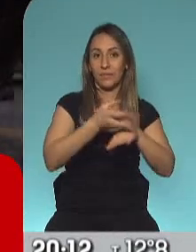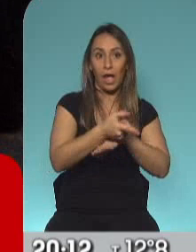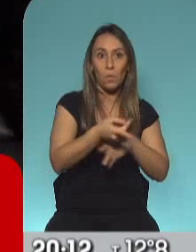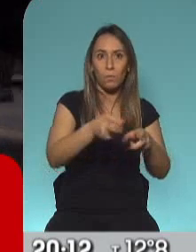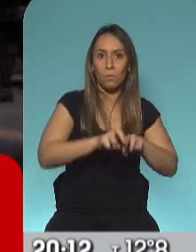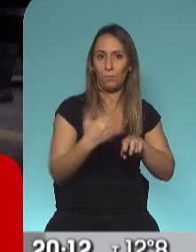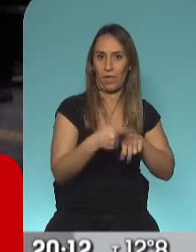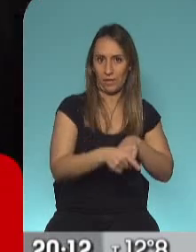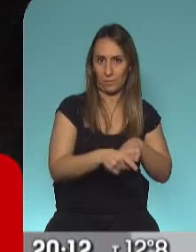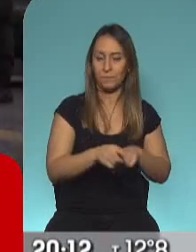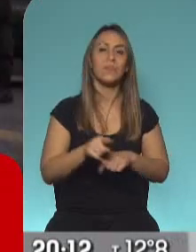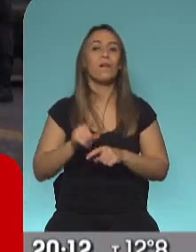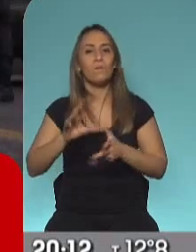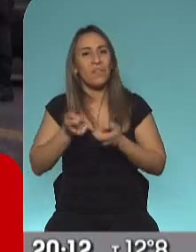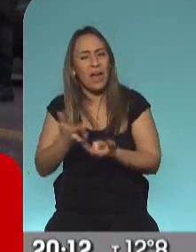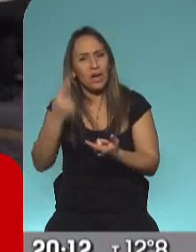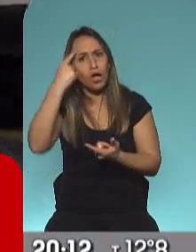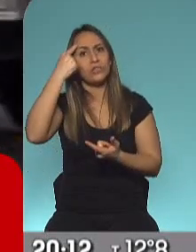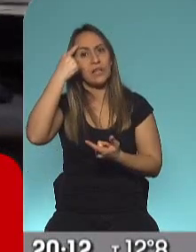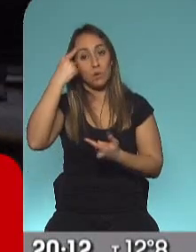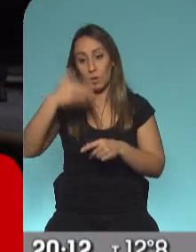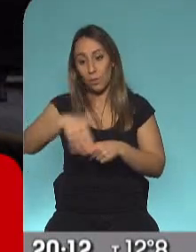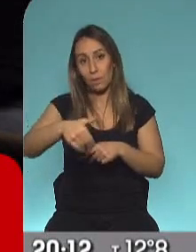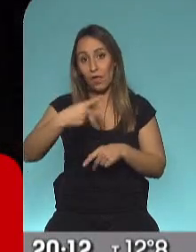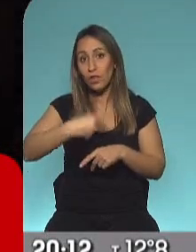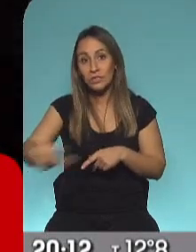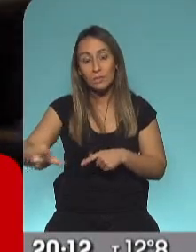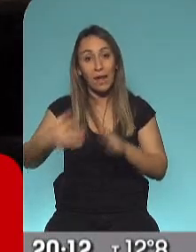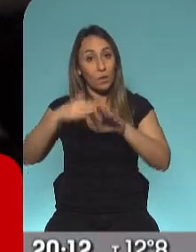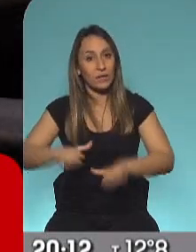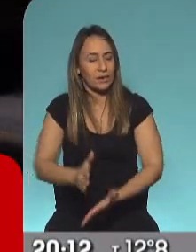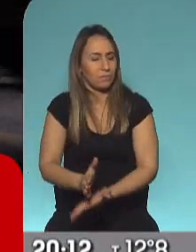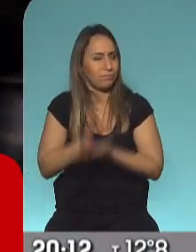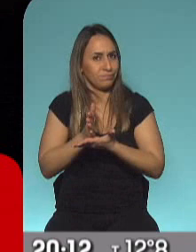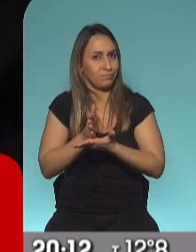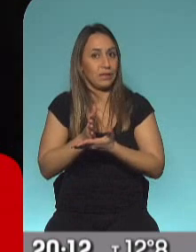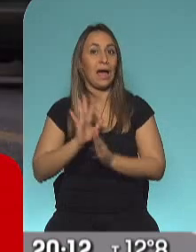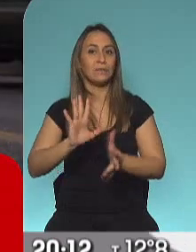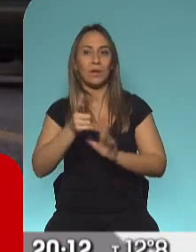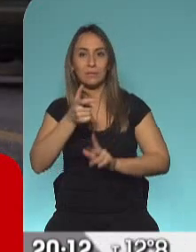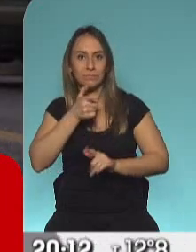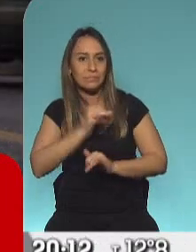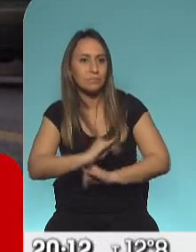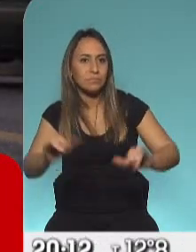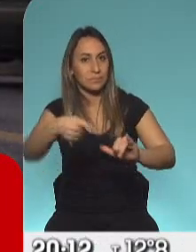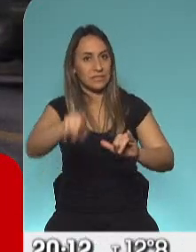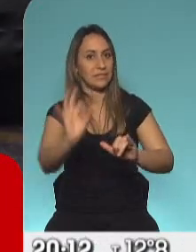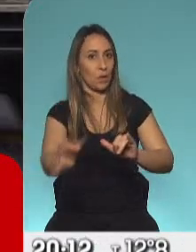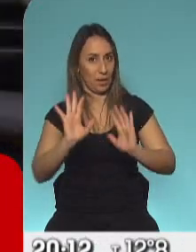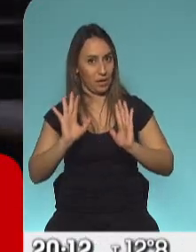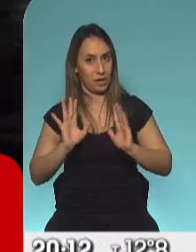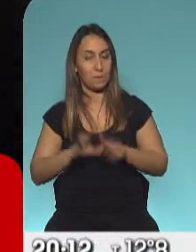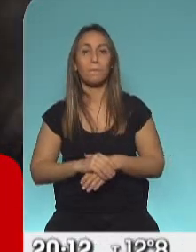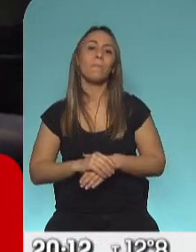modo concientizar, porque se vienen 2 semanas de una cuarentena hiperestricta y eso es el mensaje que se quiere transmitir. Y a tener en cuenta el tema de